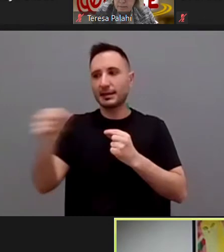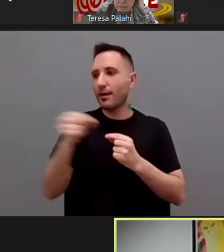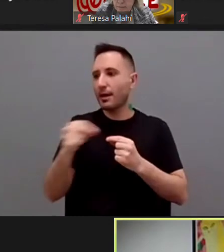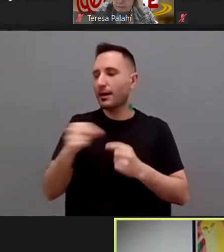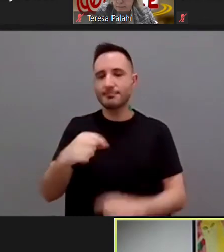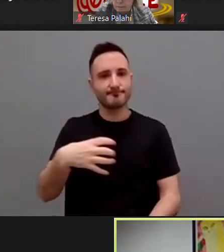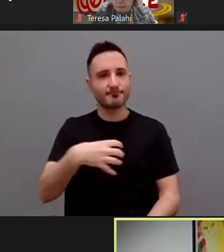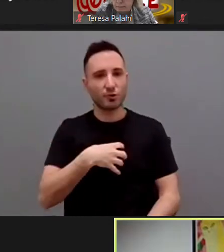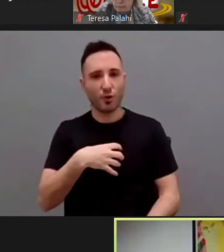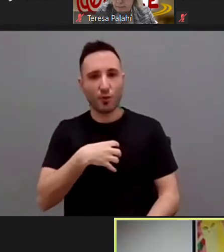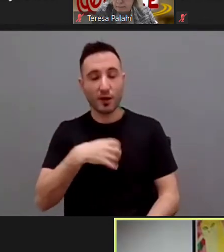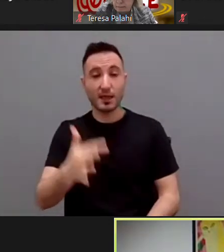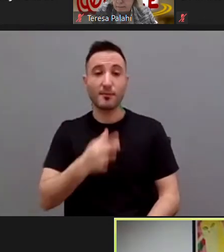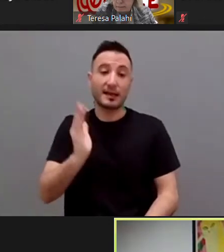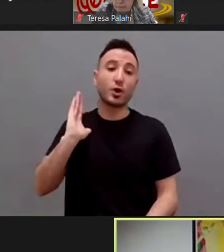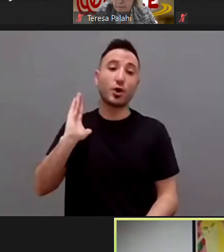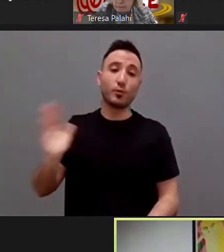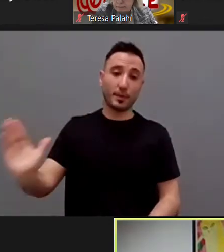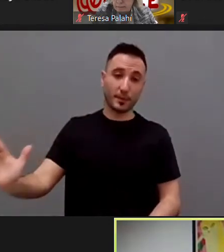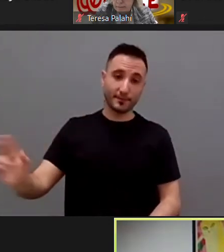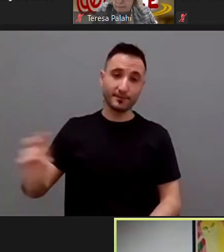consecuencias que eso tiene, ¿no?